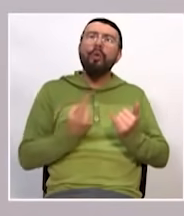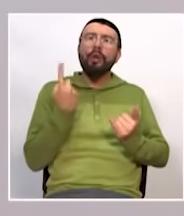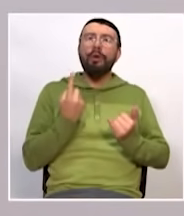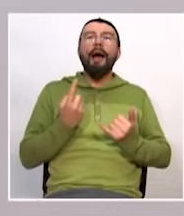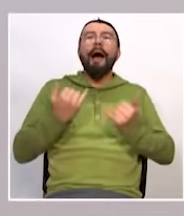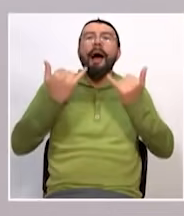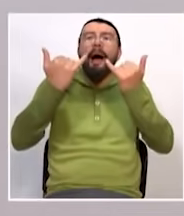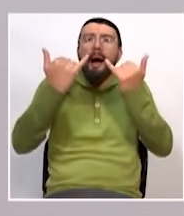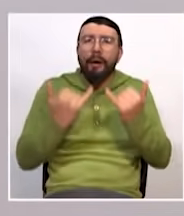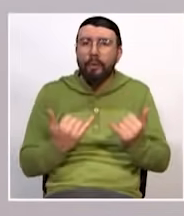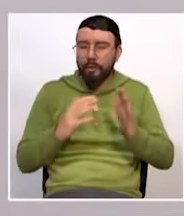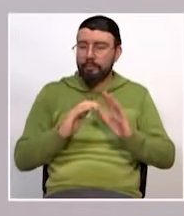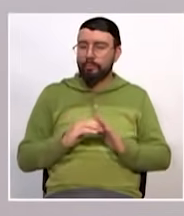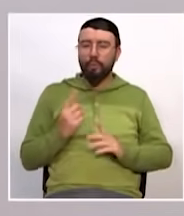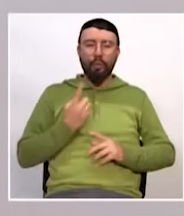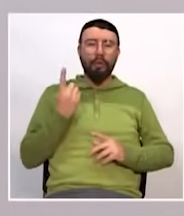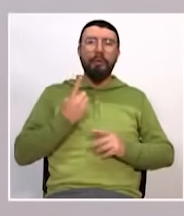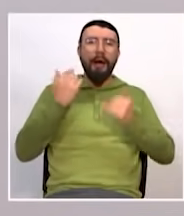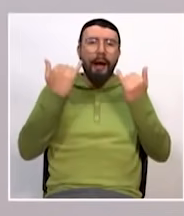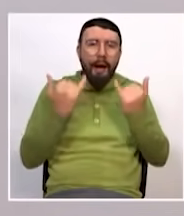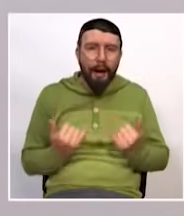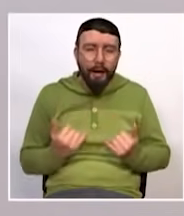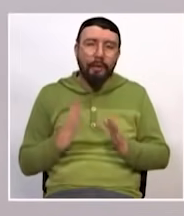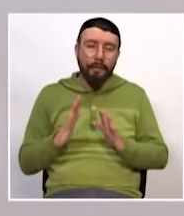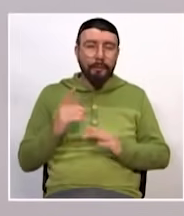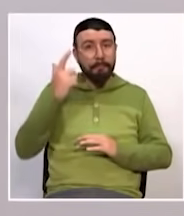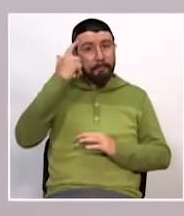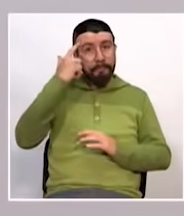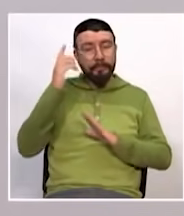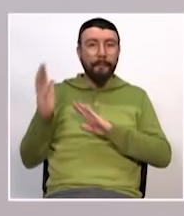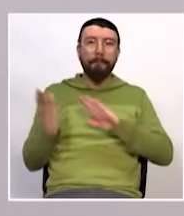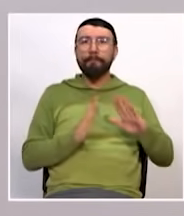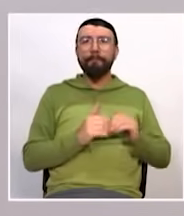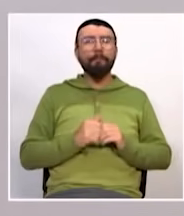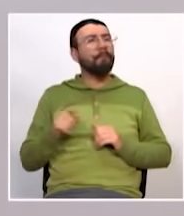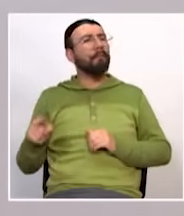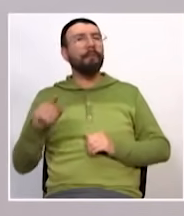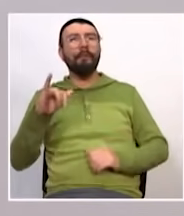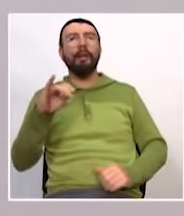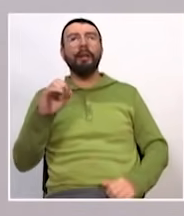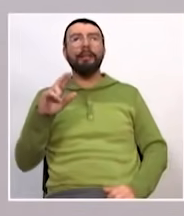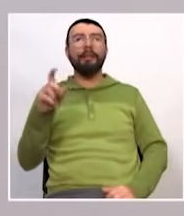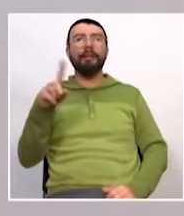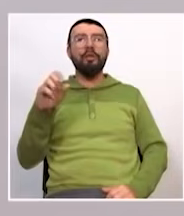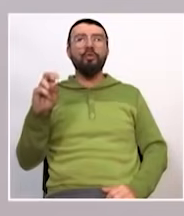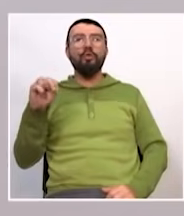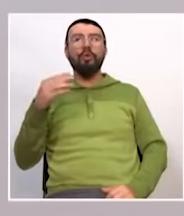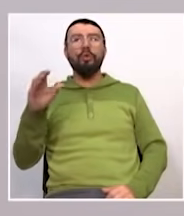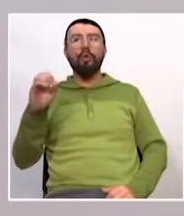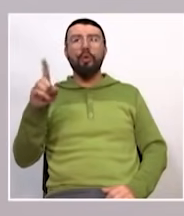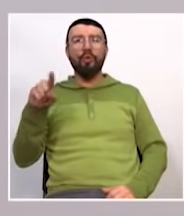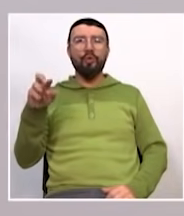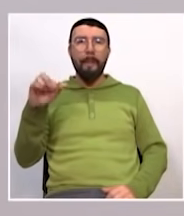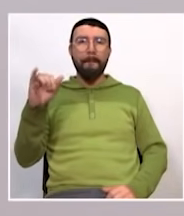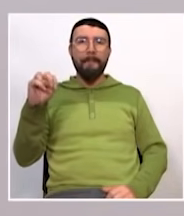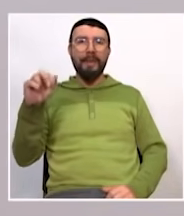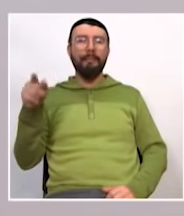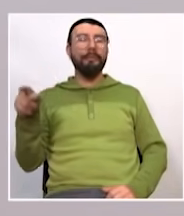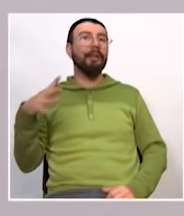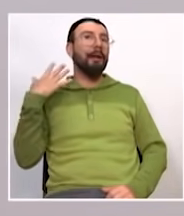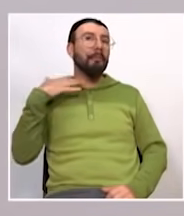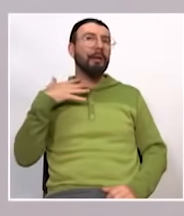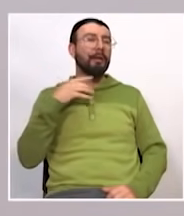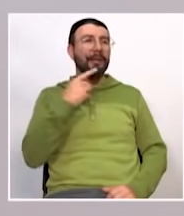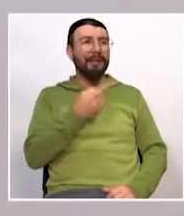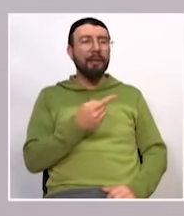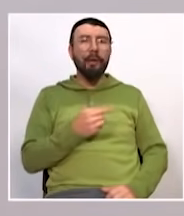este momento verdadero aquí el ahora preguntas yeison ospina desde armenia gran cantidad de personas que se quitan la